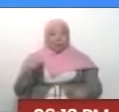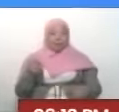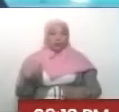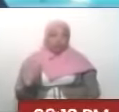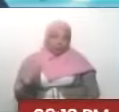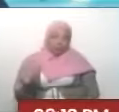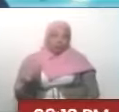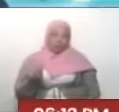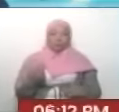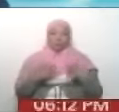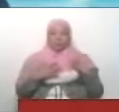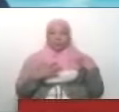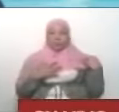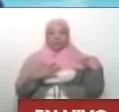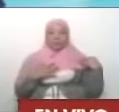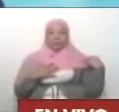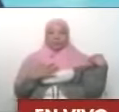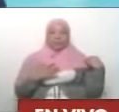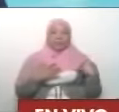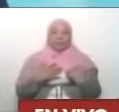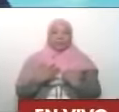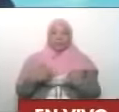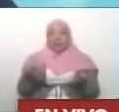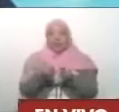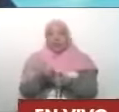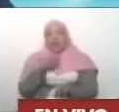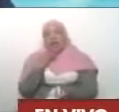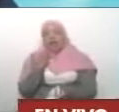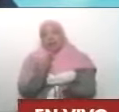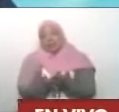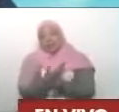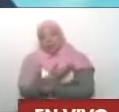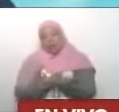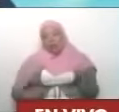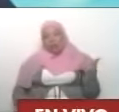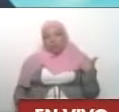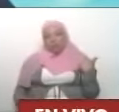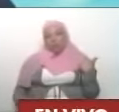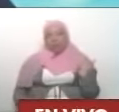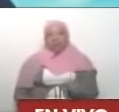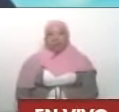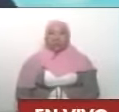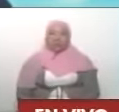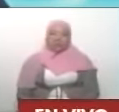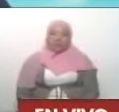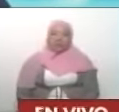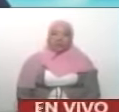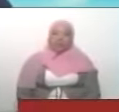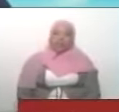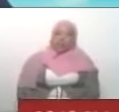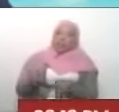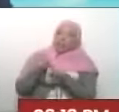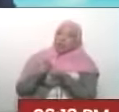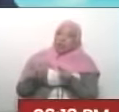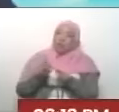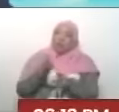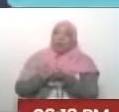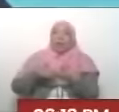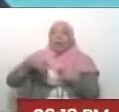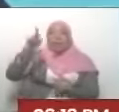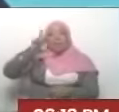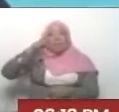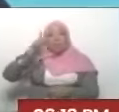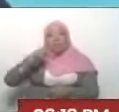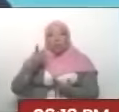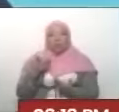quería comentarle primero, presidente, al igual, bueno, agradecerle en este caso, varias cosas. Lo primero